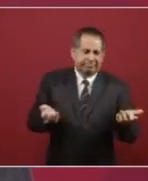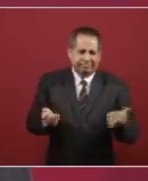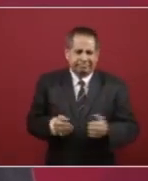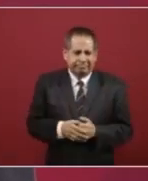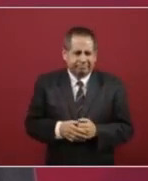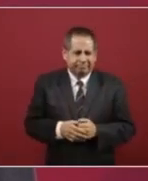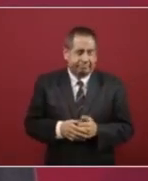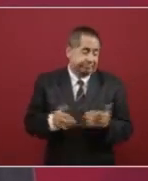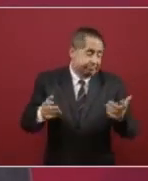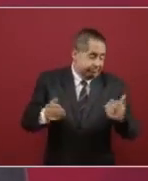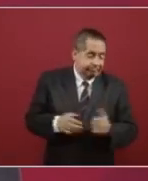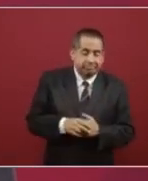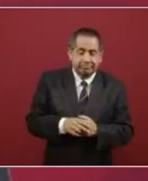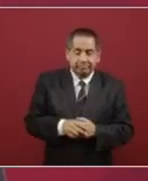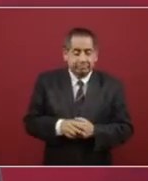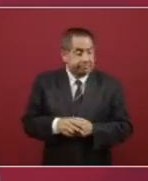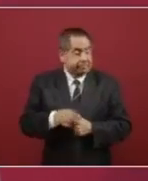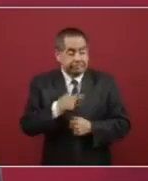tienen que